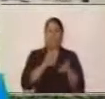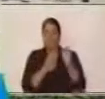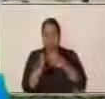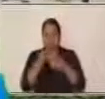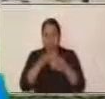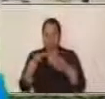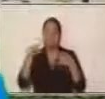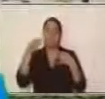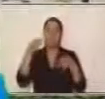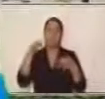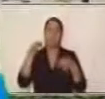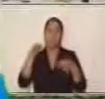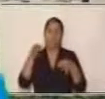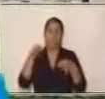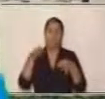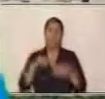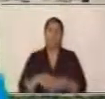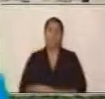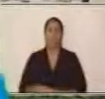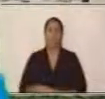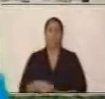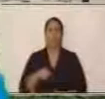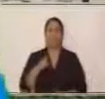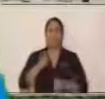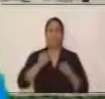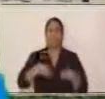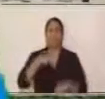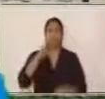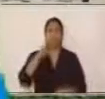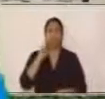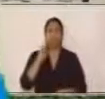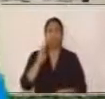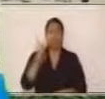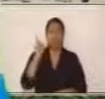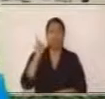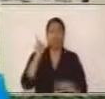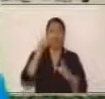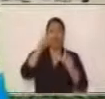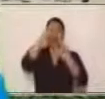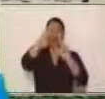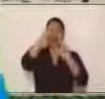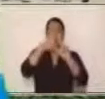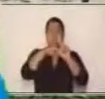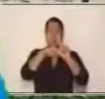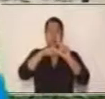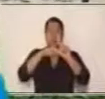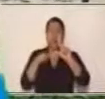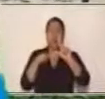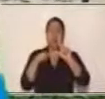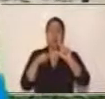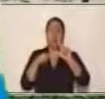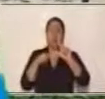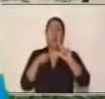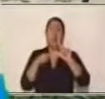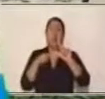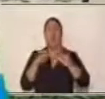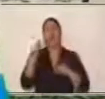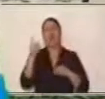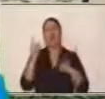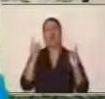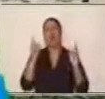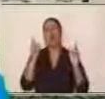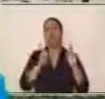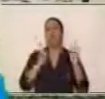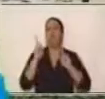Podemos notar que en esta parte tengo un ángulo agudo, igual que en esta otra. ¿Qué otro ángulo pueden notar